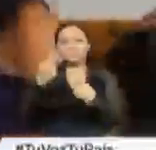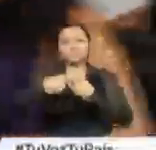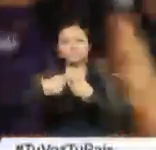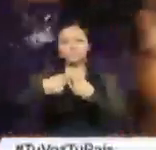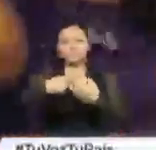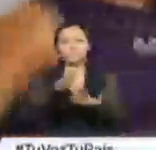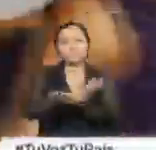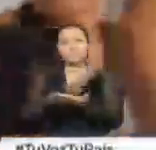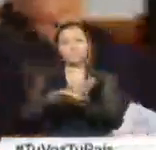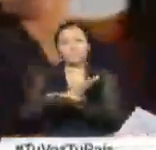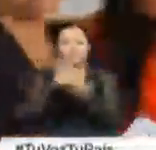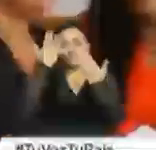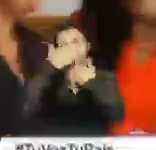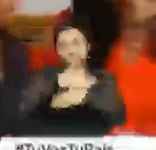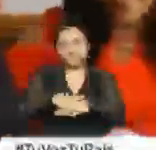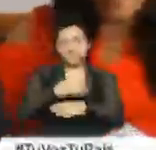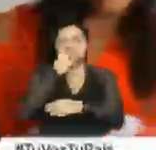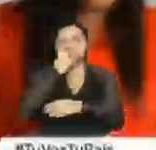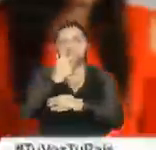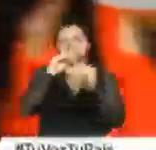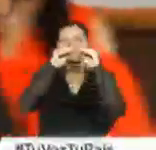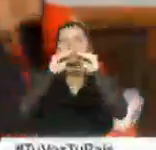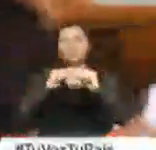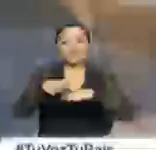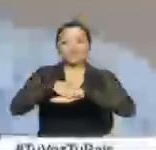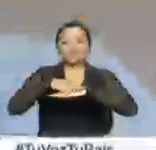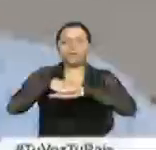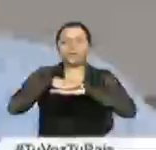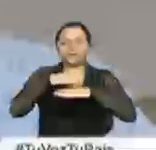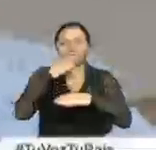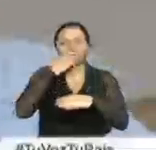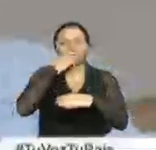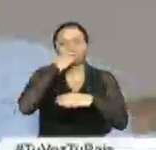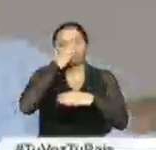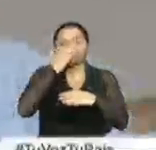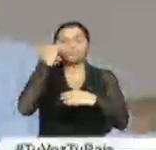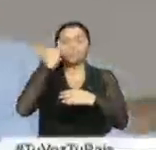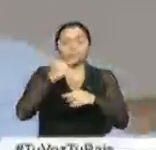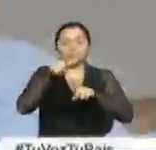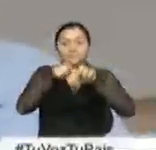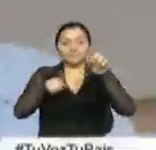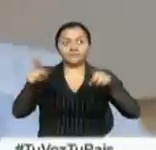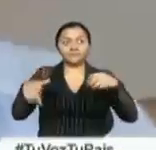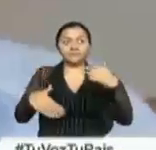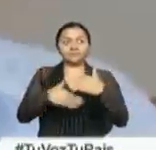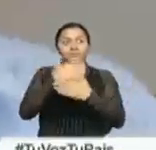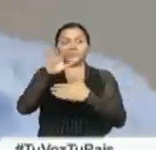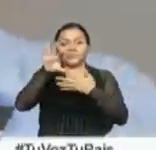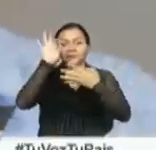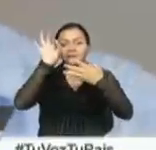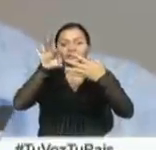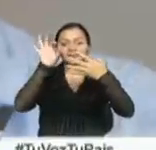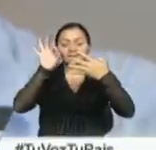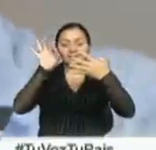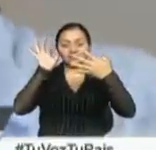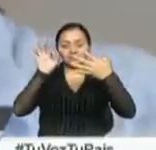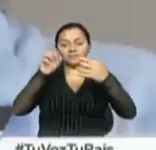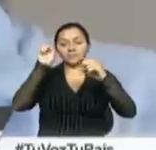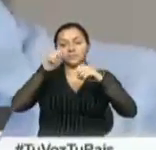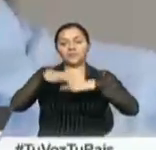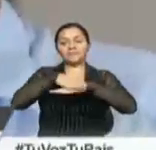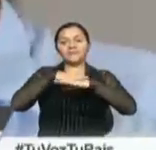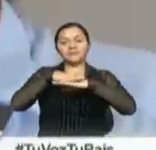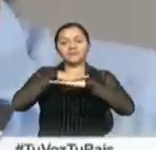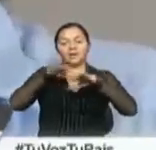la escuela y culminar la formación básica media. Hemos abierto nuevas alternativas, bachillerato